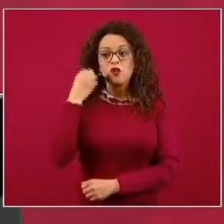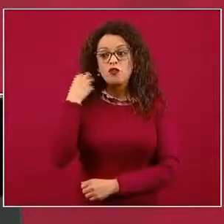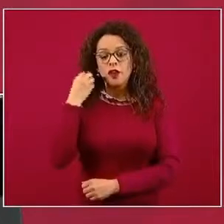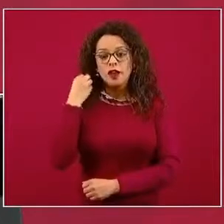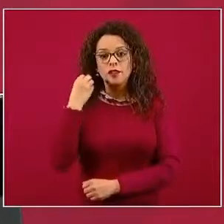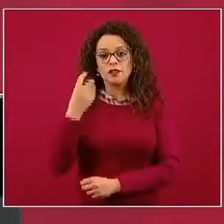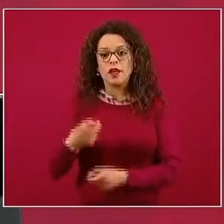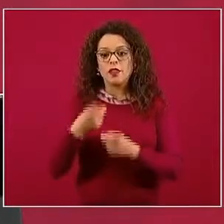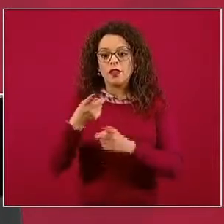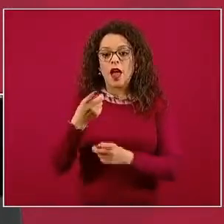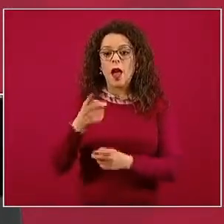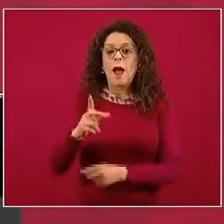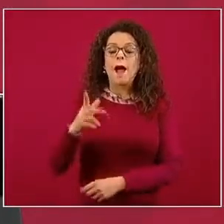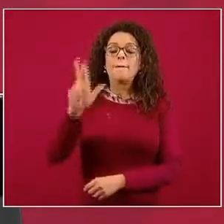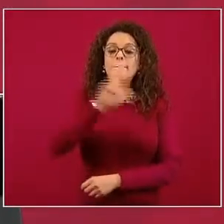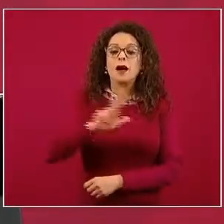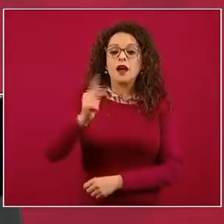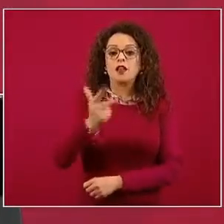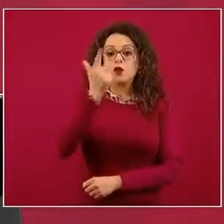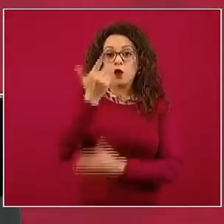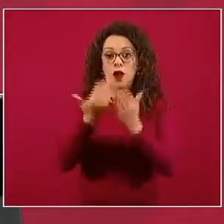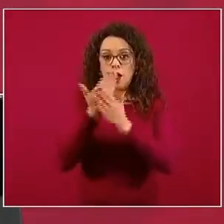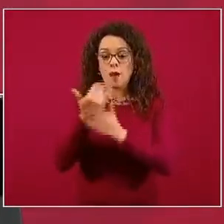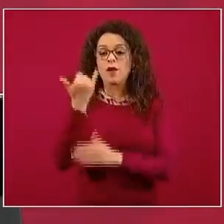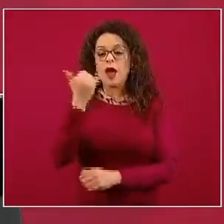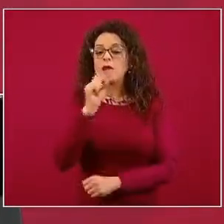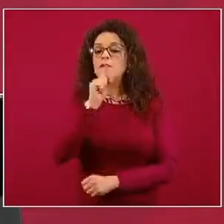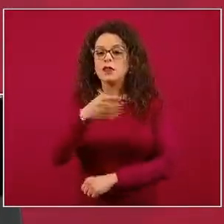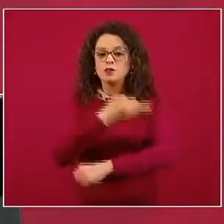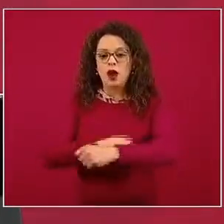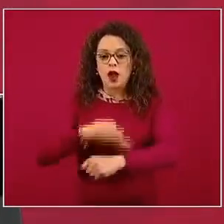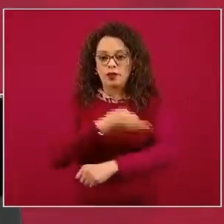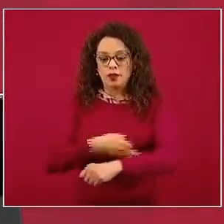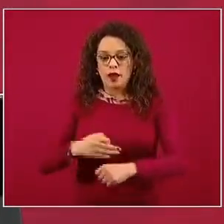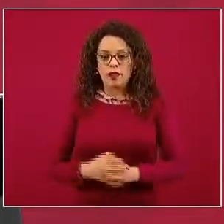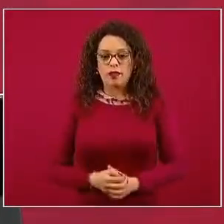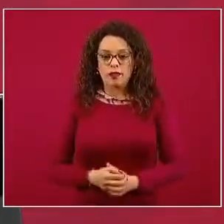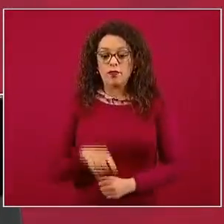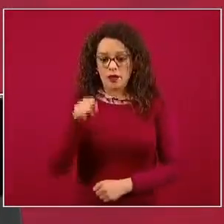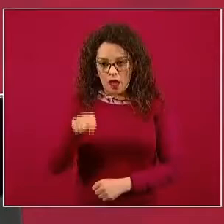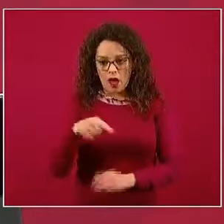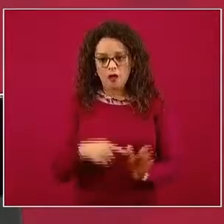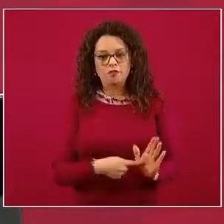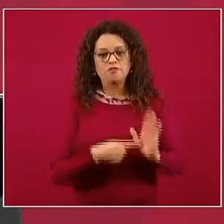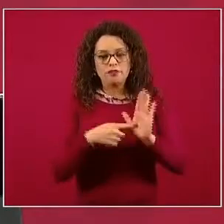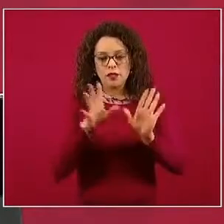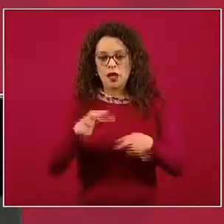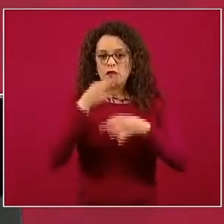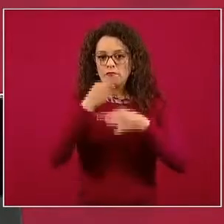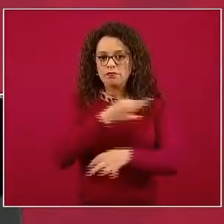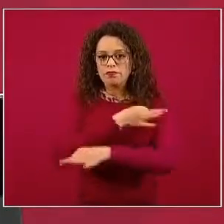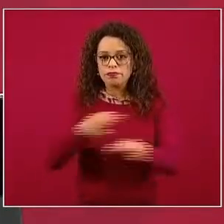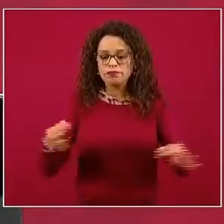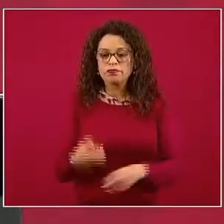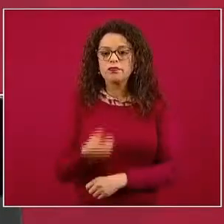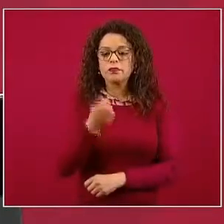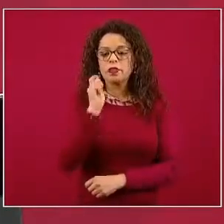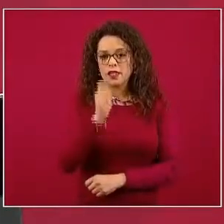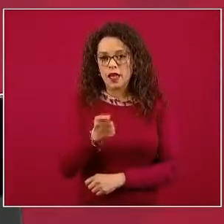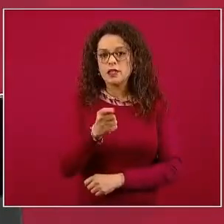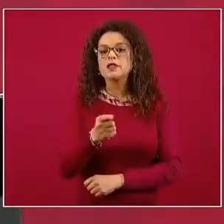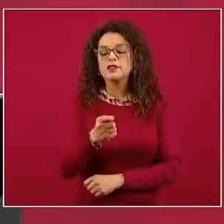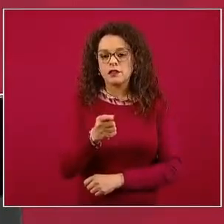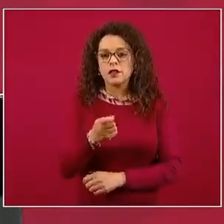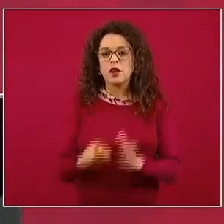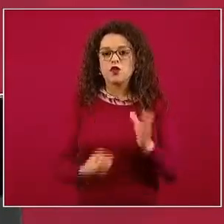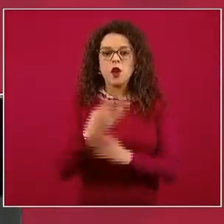mañana, el martes 8, y en la tarde también el martes 8. Ahí presentamos públicamente la política nacional de